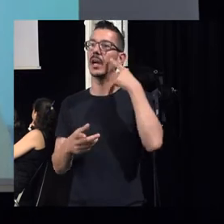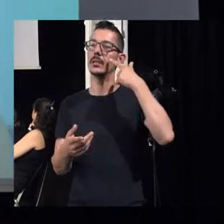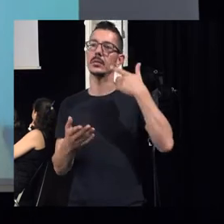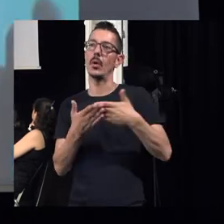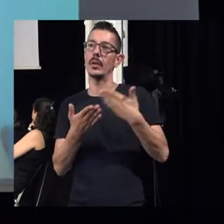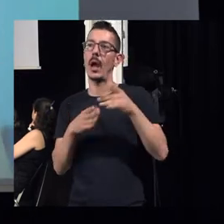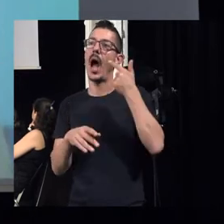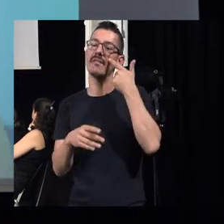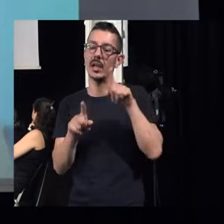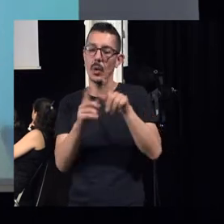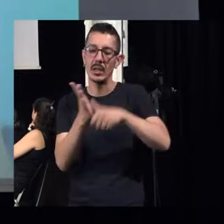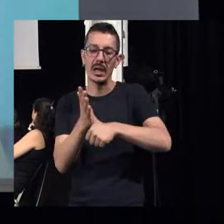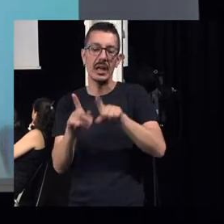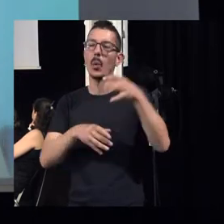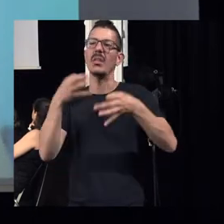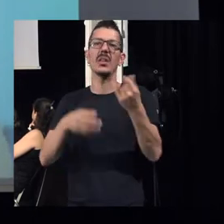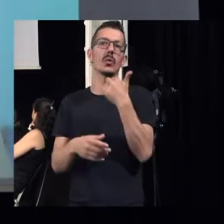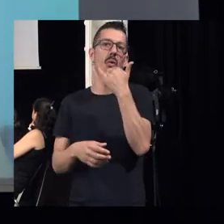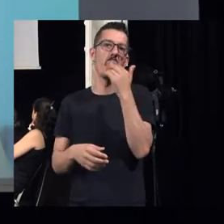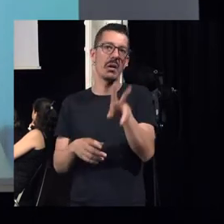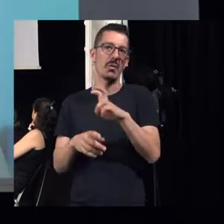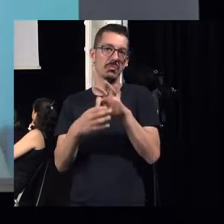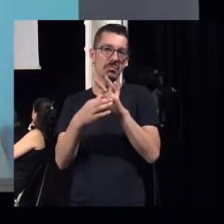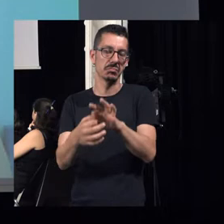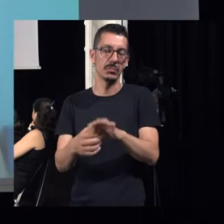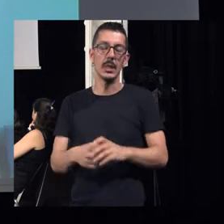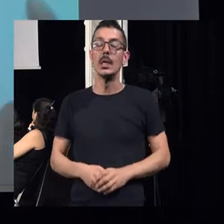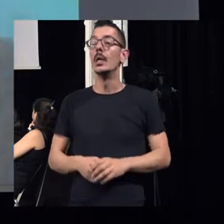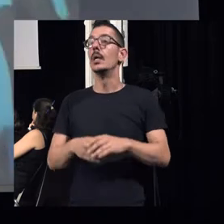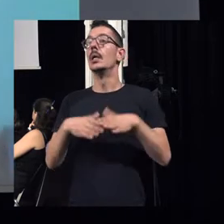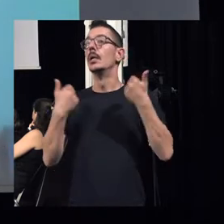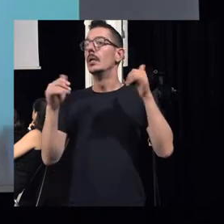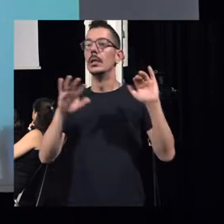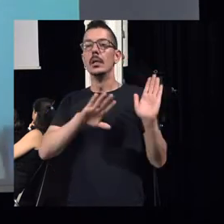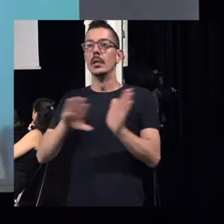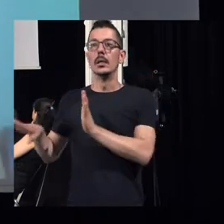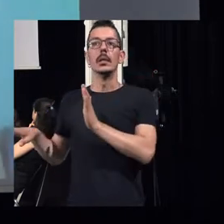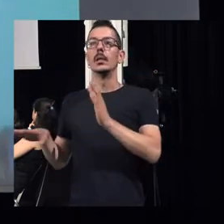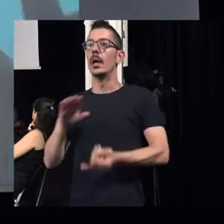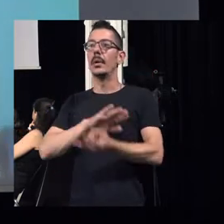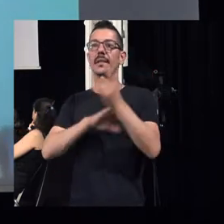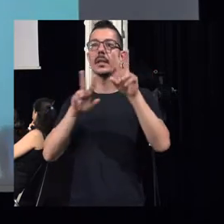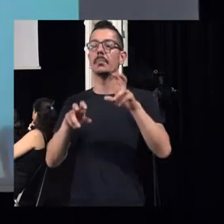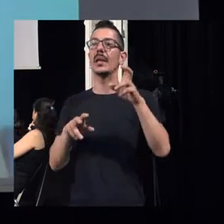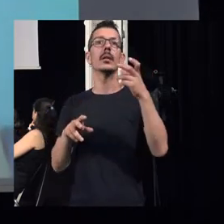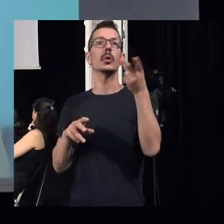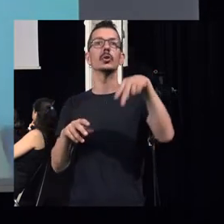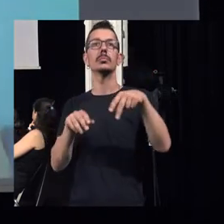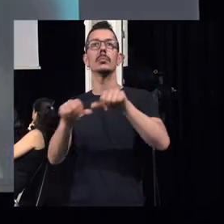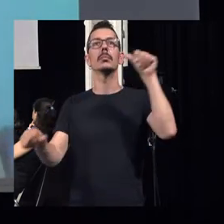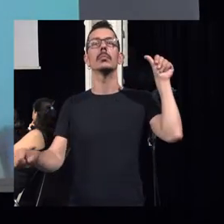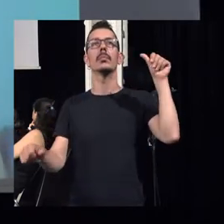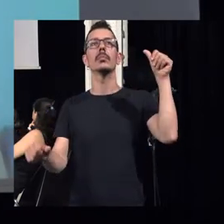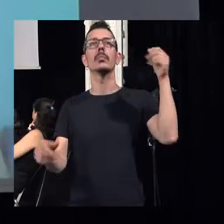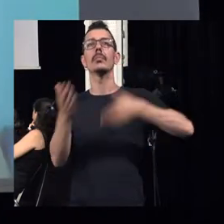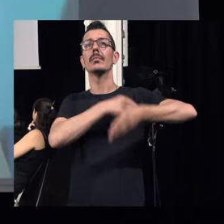mi carnet judicial o cosas así. En todo caso, aparece también seguramente que desde el año